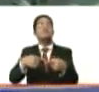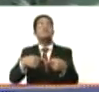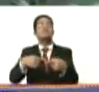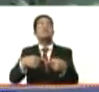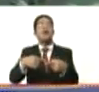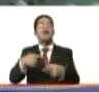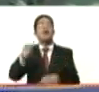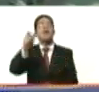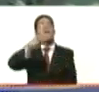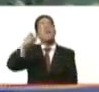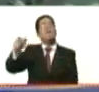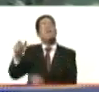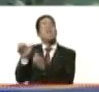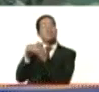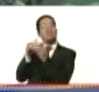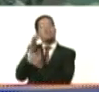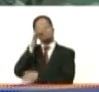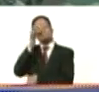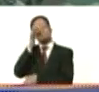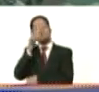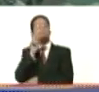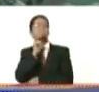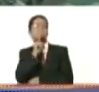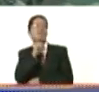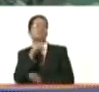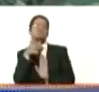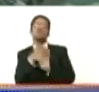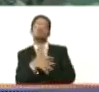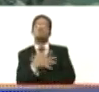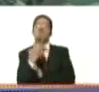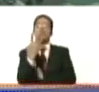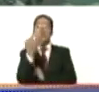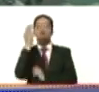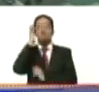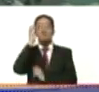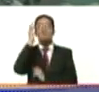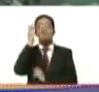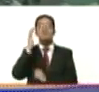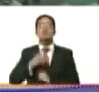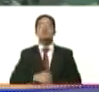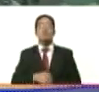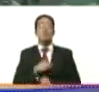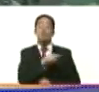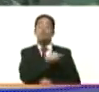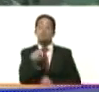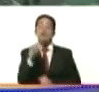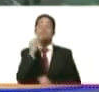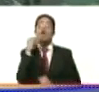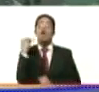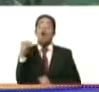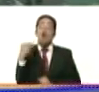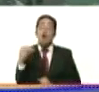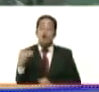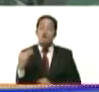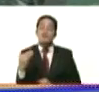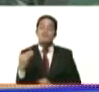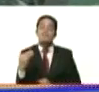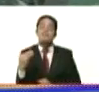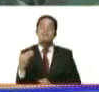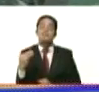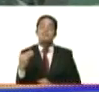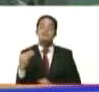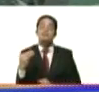miente sobre el 4 de febrero. Y ustedes que son jóvenes o muy jóvenes, que